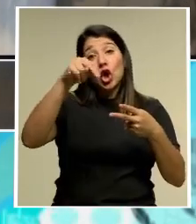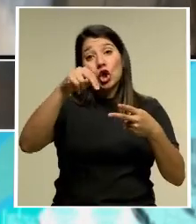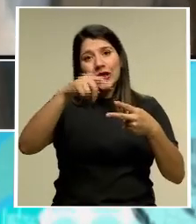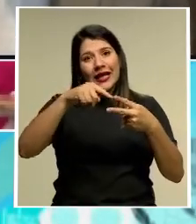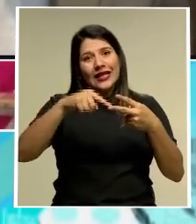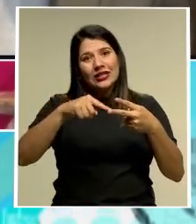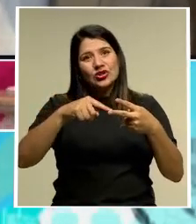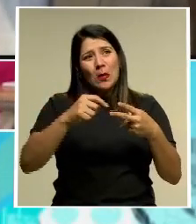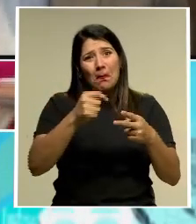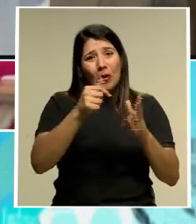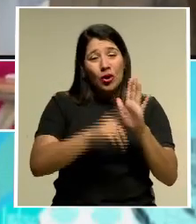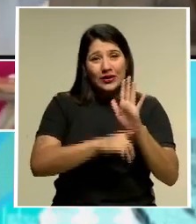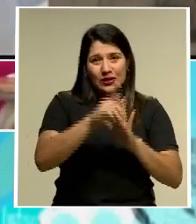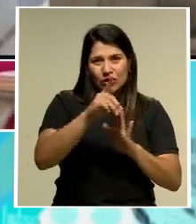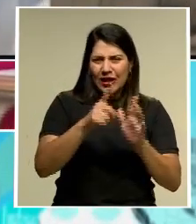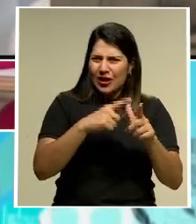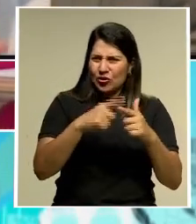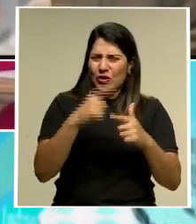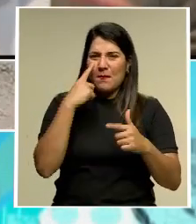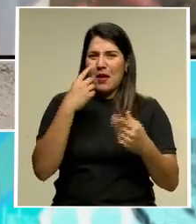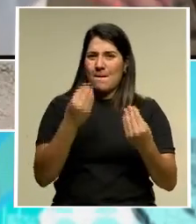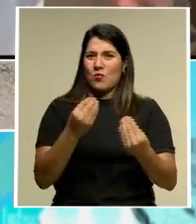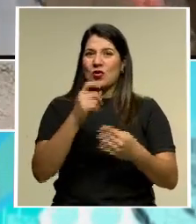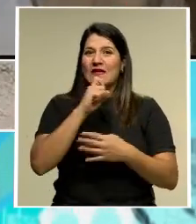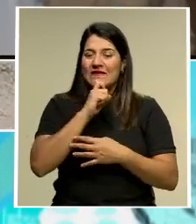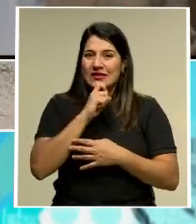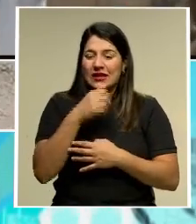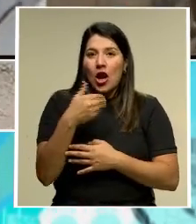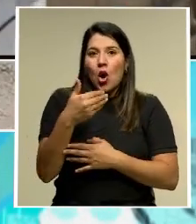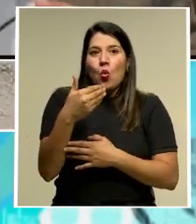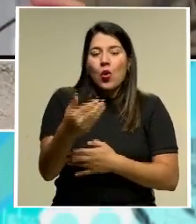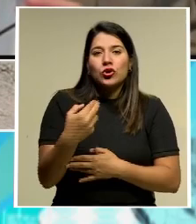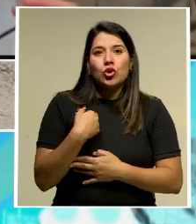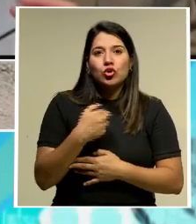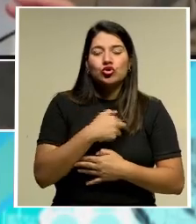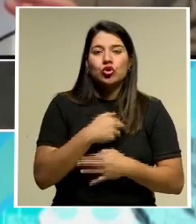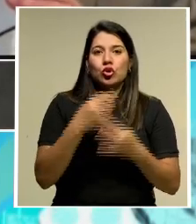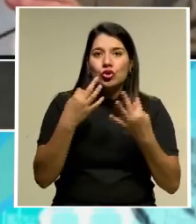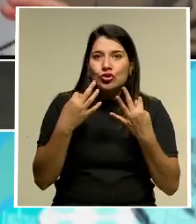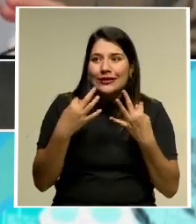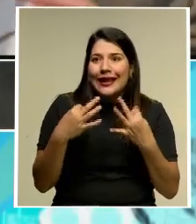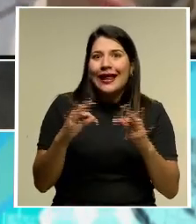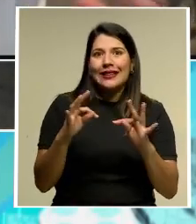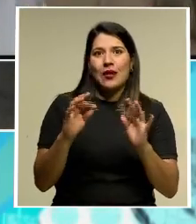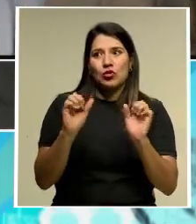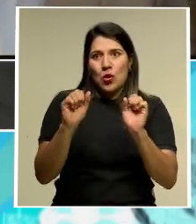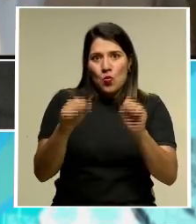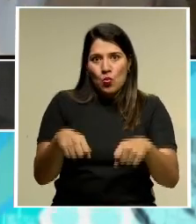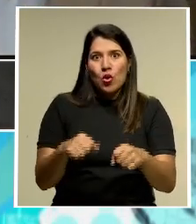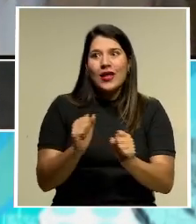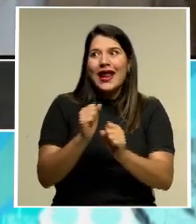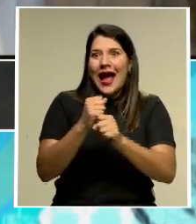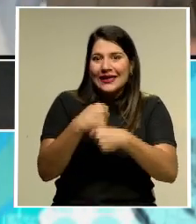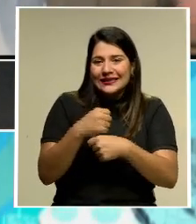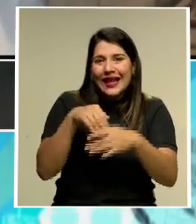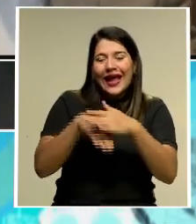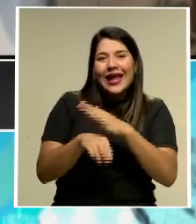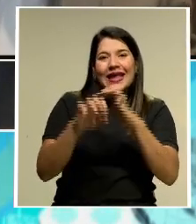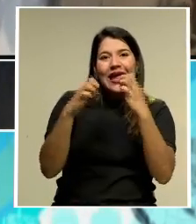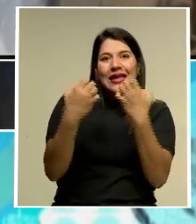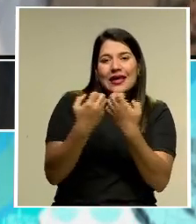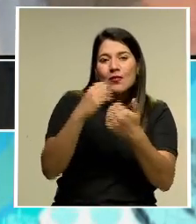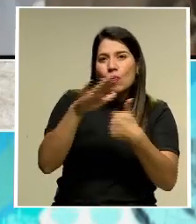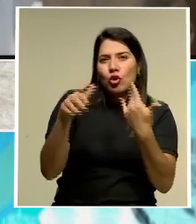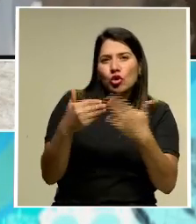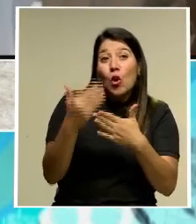menos desarrollados. Entonces vea qué difícil cuando actuamos en concierto, cuando tratamos de hacer regionalmente las cosas, que los más